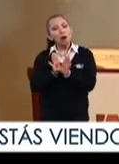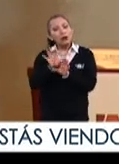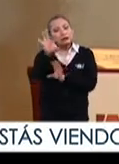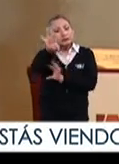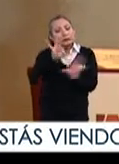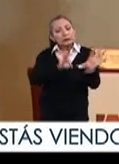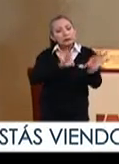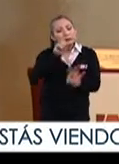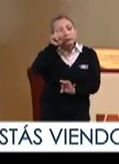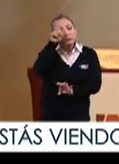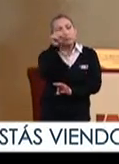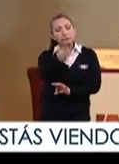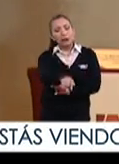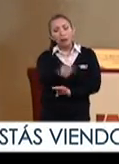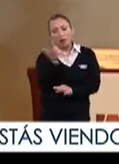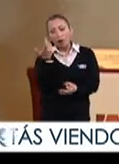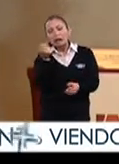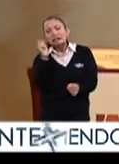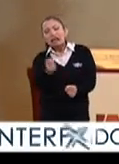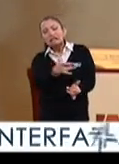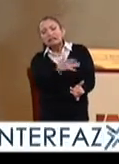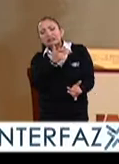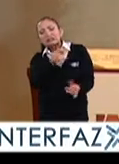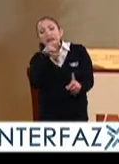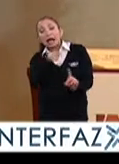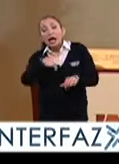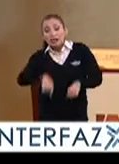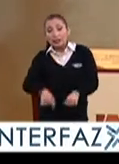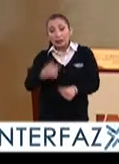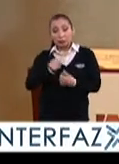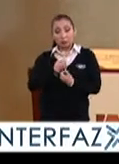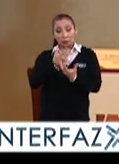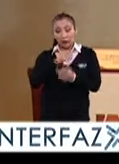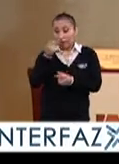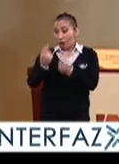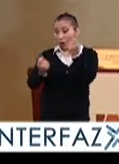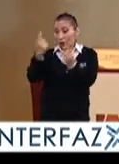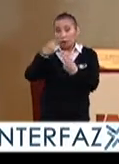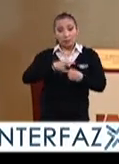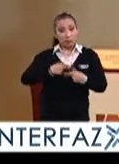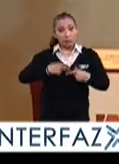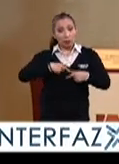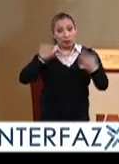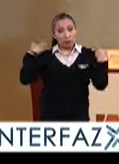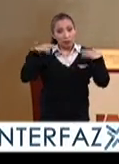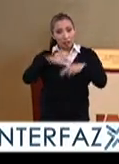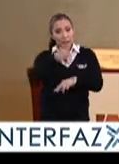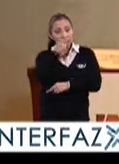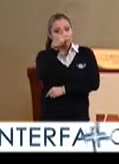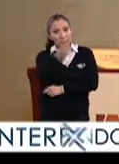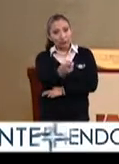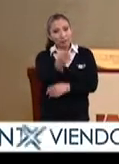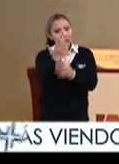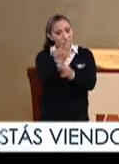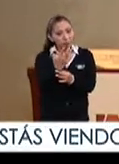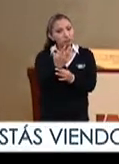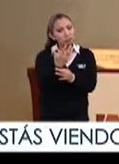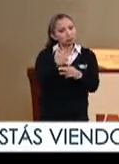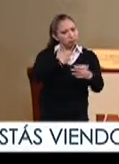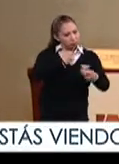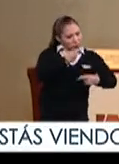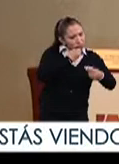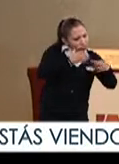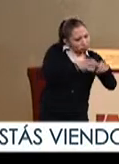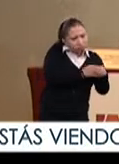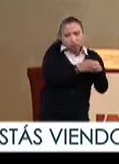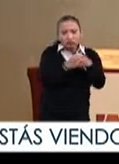recoger precisamente el sentido que fue aquí expresado por varios. Los maestros organizados